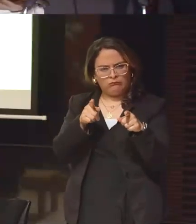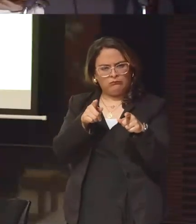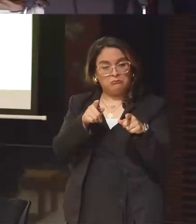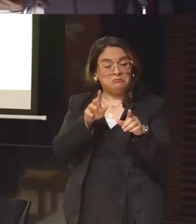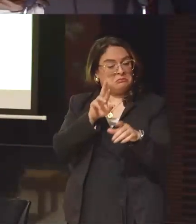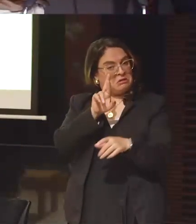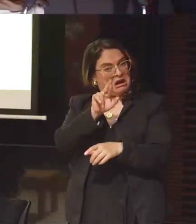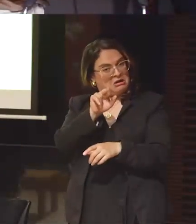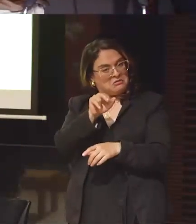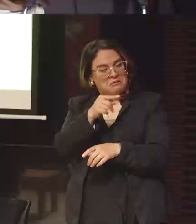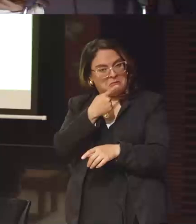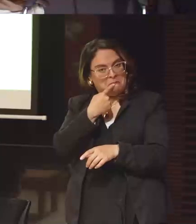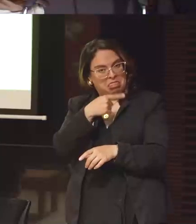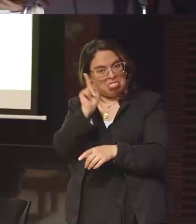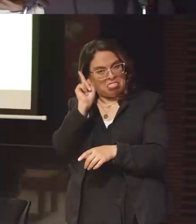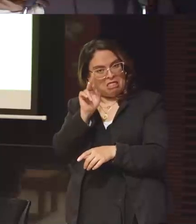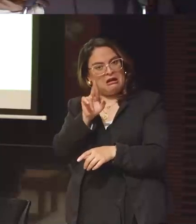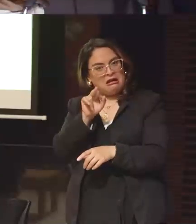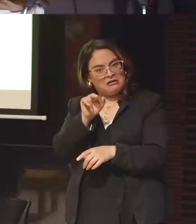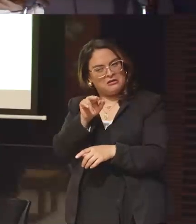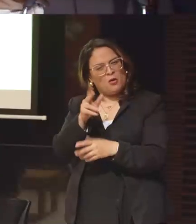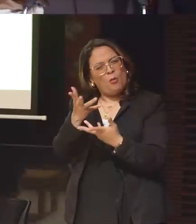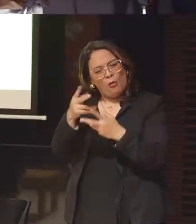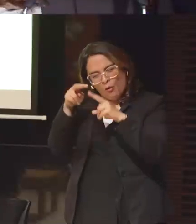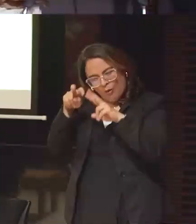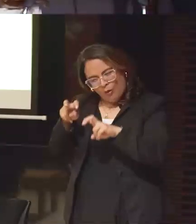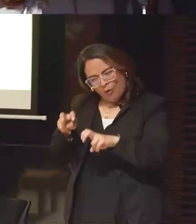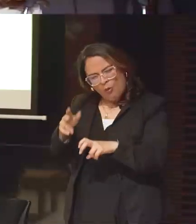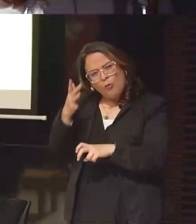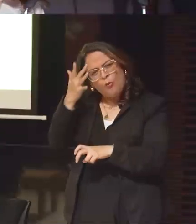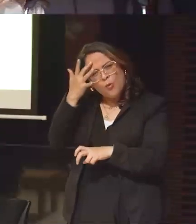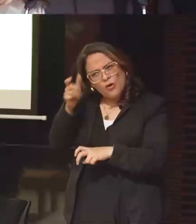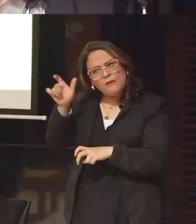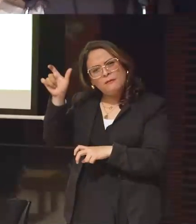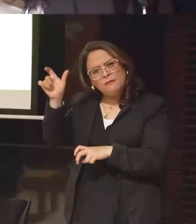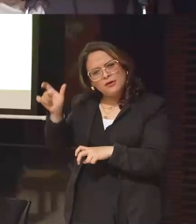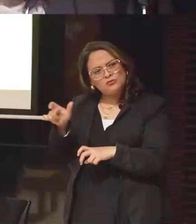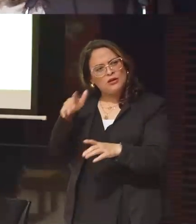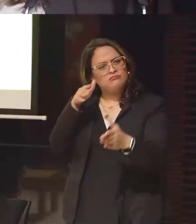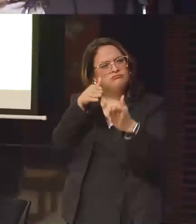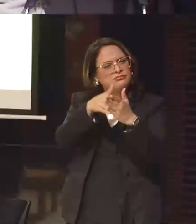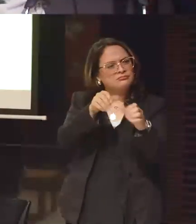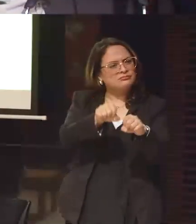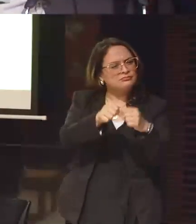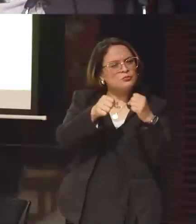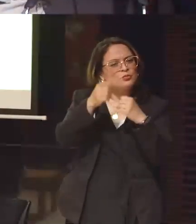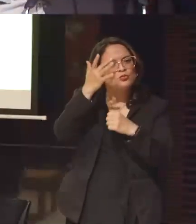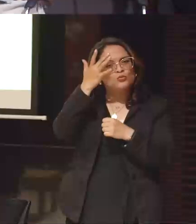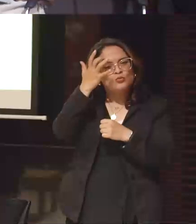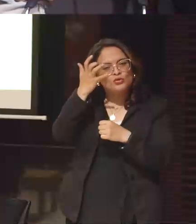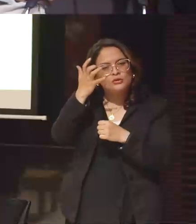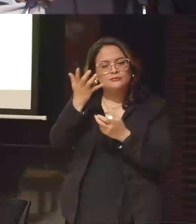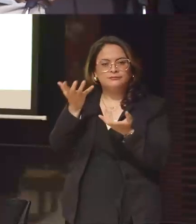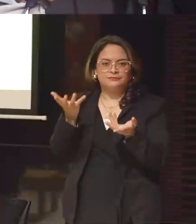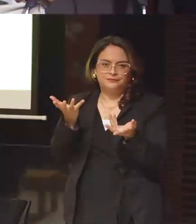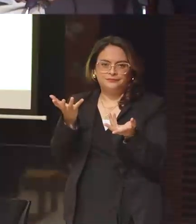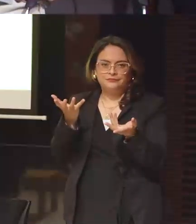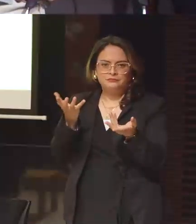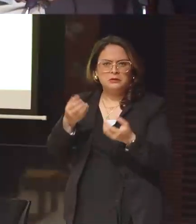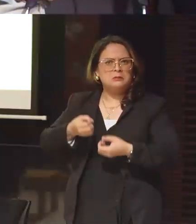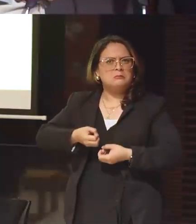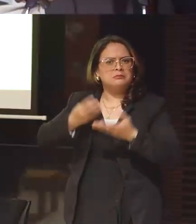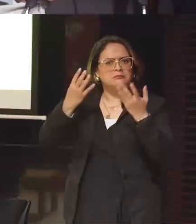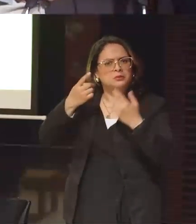curioso. Valdría la pena entender cómo elige la gente qué es lo que va a salir a destruir, porque no es tan espontáneo como